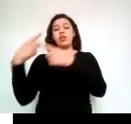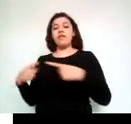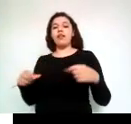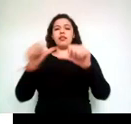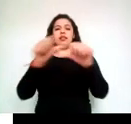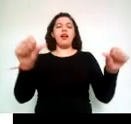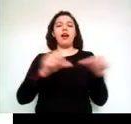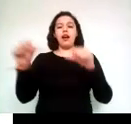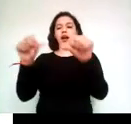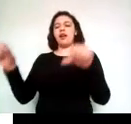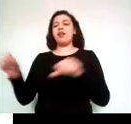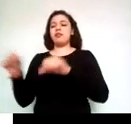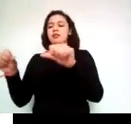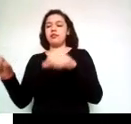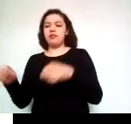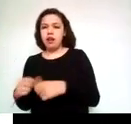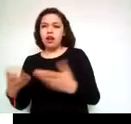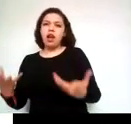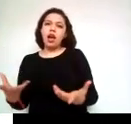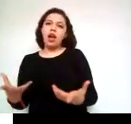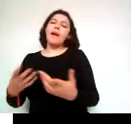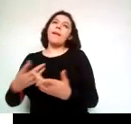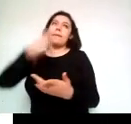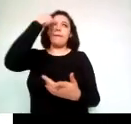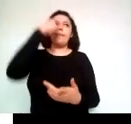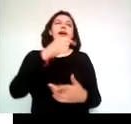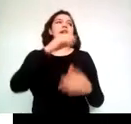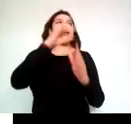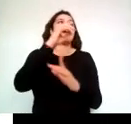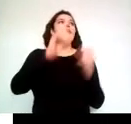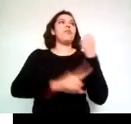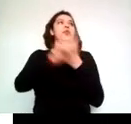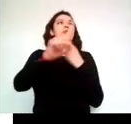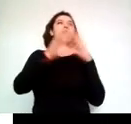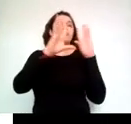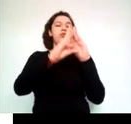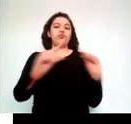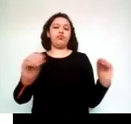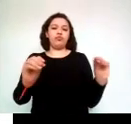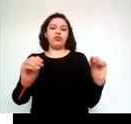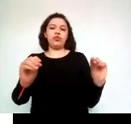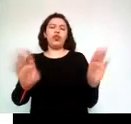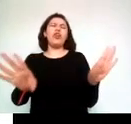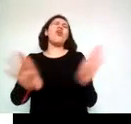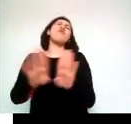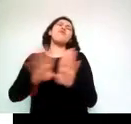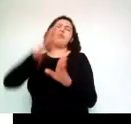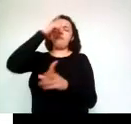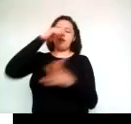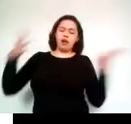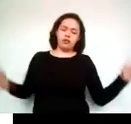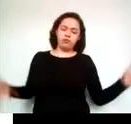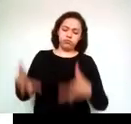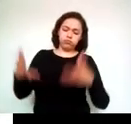diferentes áreas de la organización, etcétera, ¿no? ¿Cómo estás haciendo para fomentar este entorno